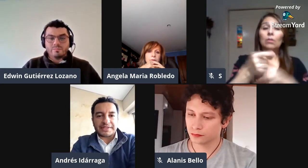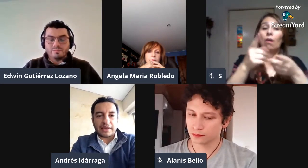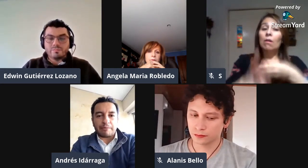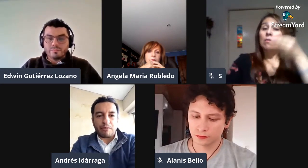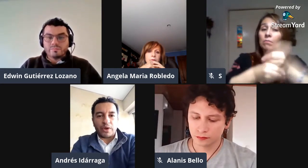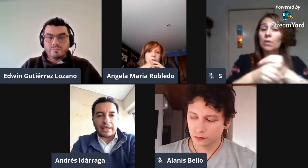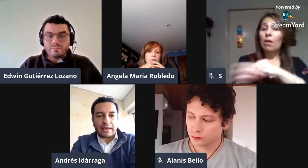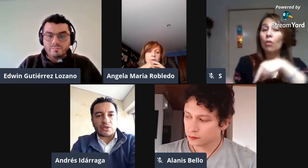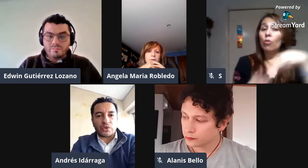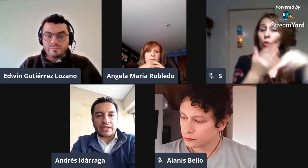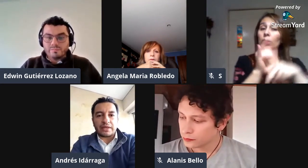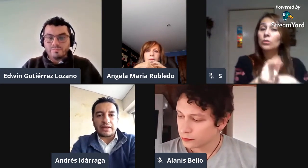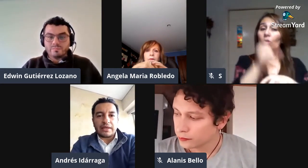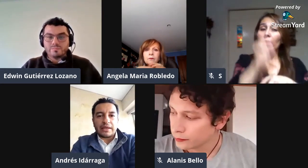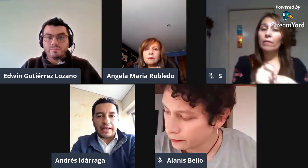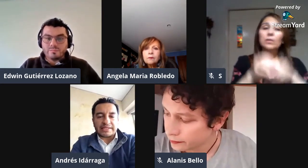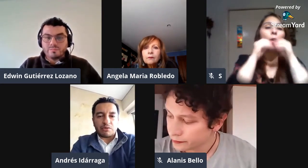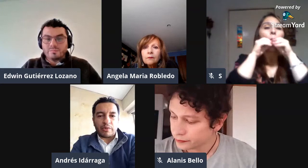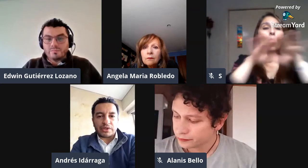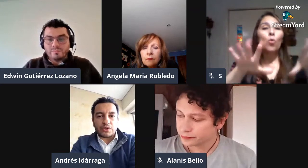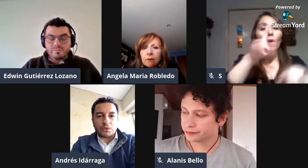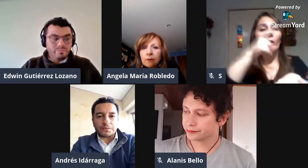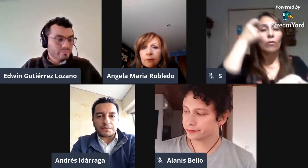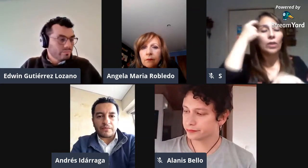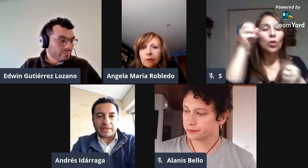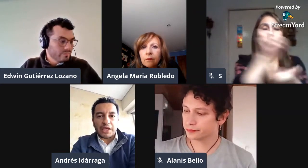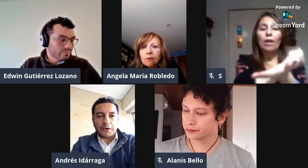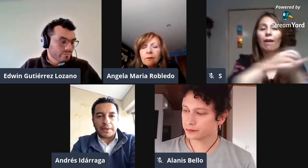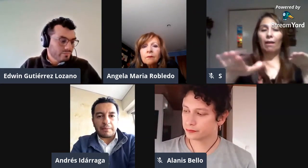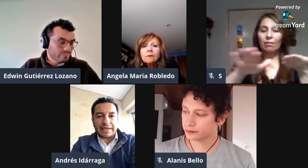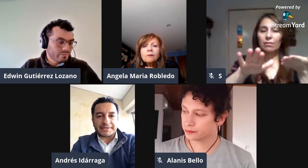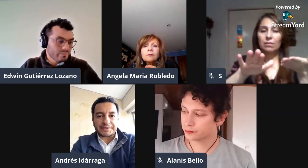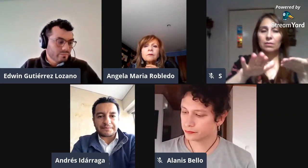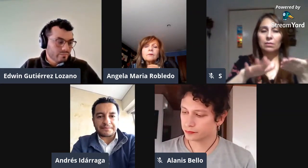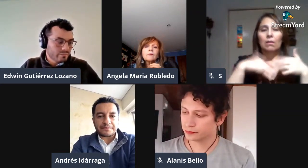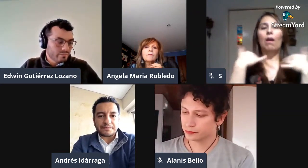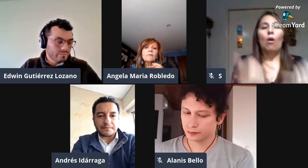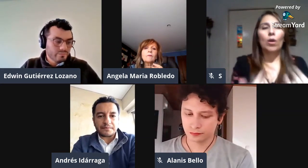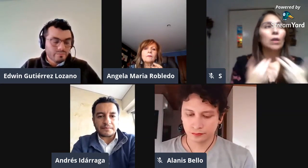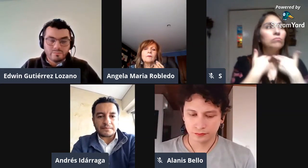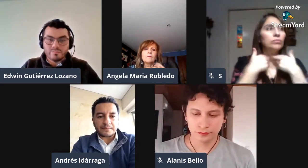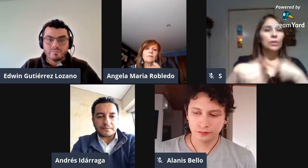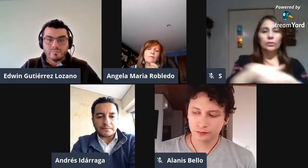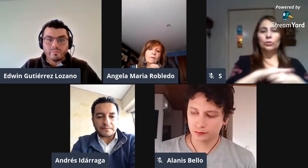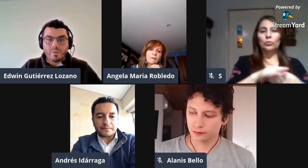que debe ser pública y gratuita en este momento que vive el país.